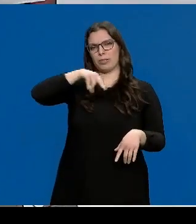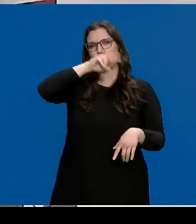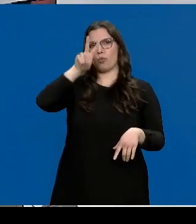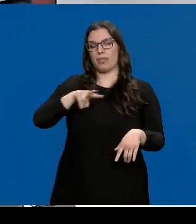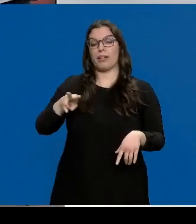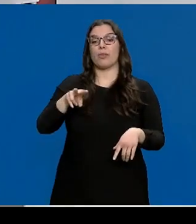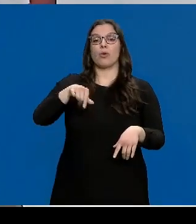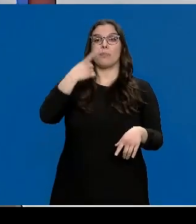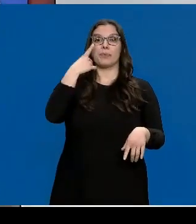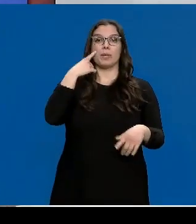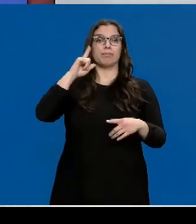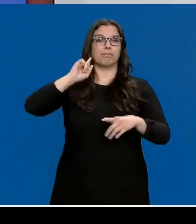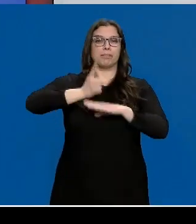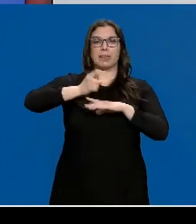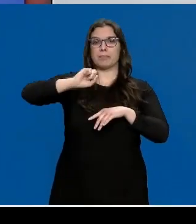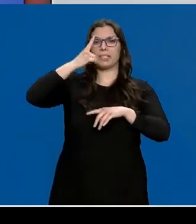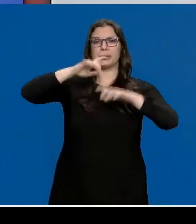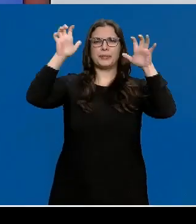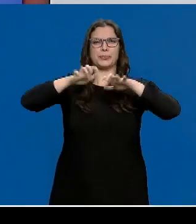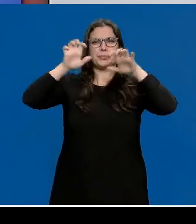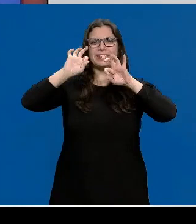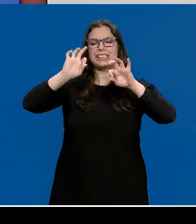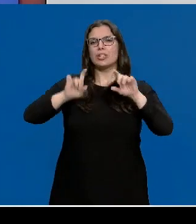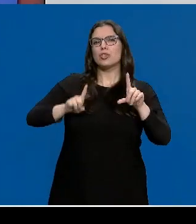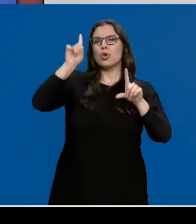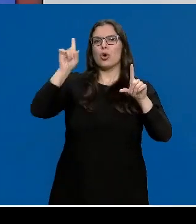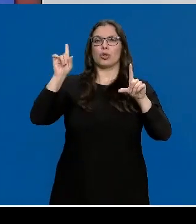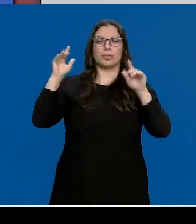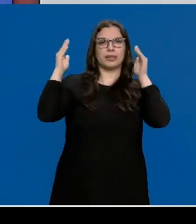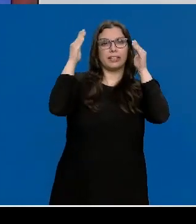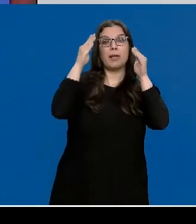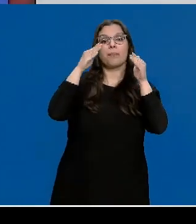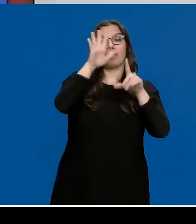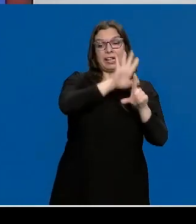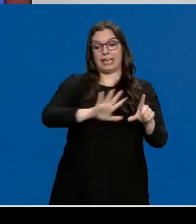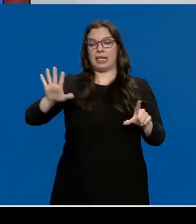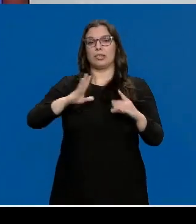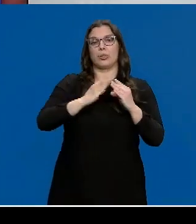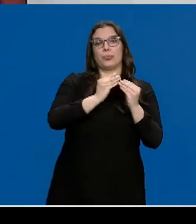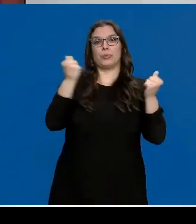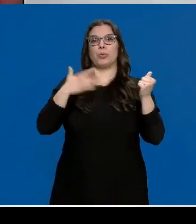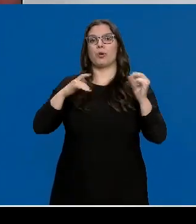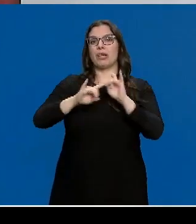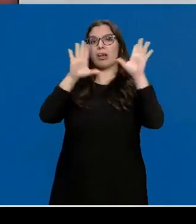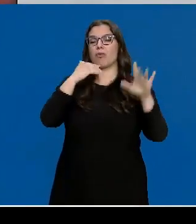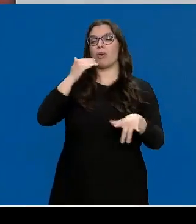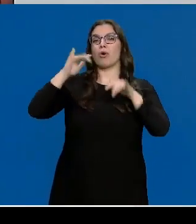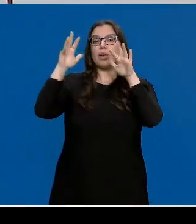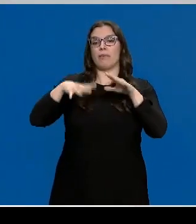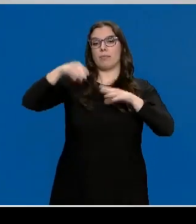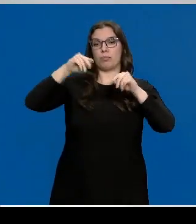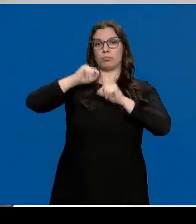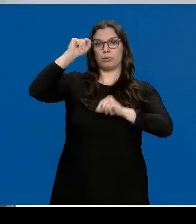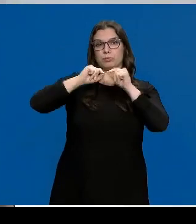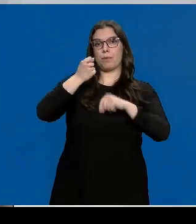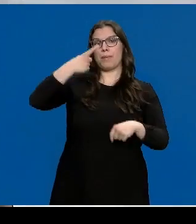hoy, marcado todavía por esos chubascos, sobre todo concentrados en el extremo norte. En el resto van desapareciendo, incluso se abren claros. Cota de nieve sobre los 1000 metros en